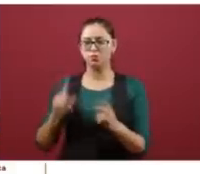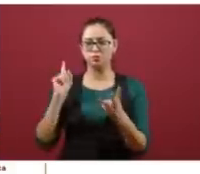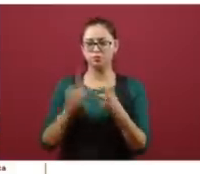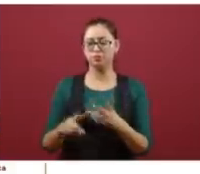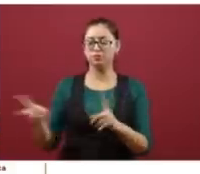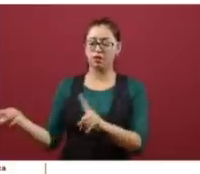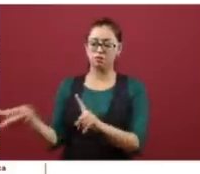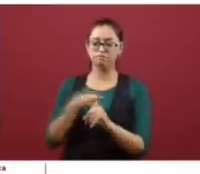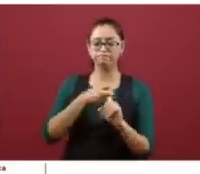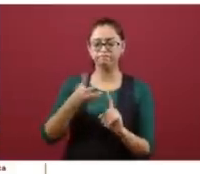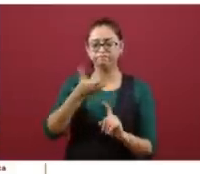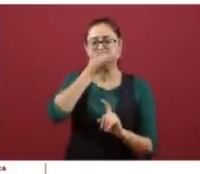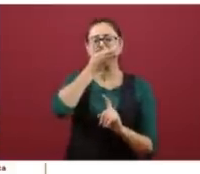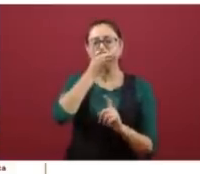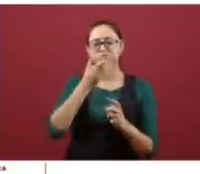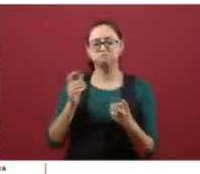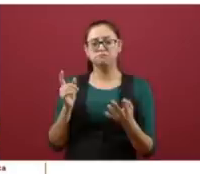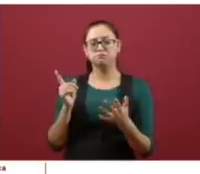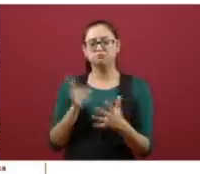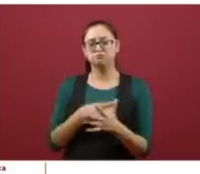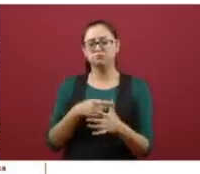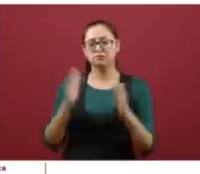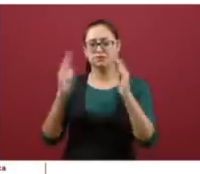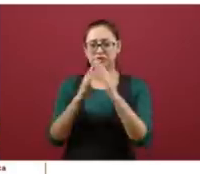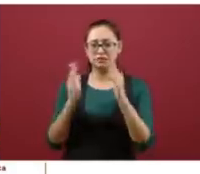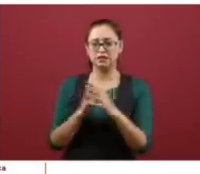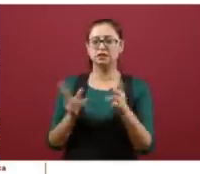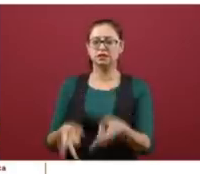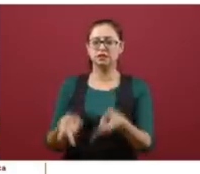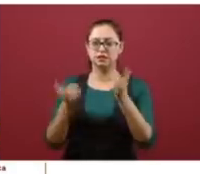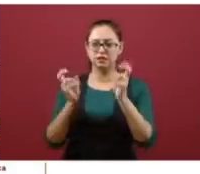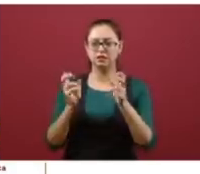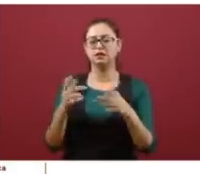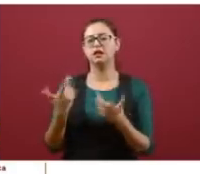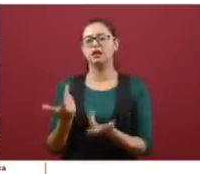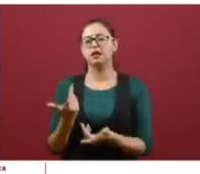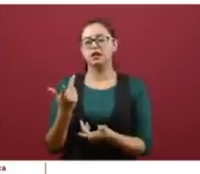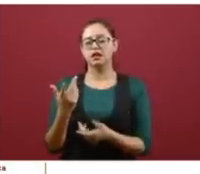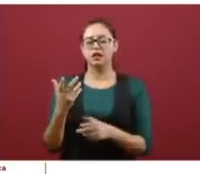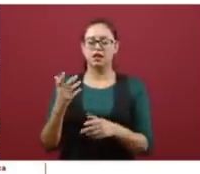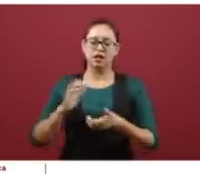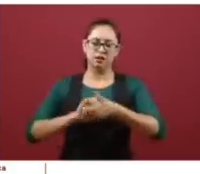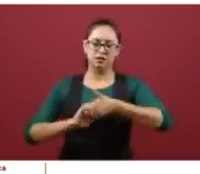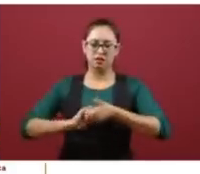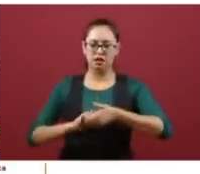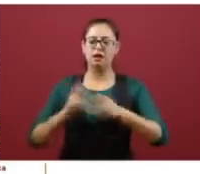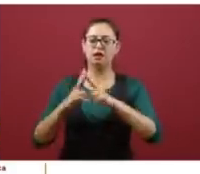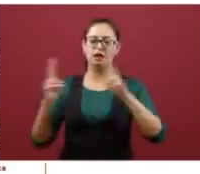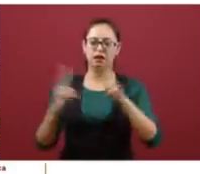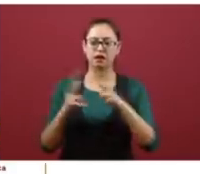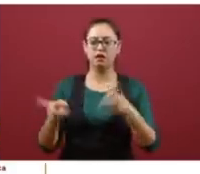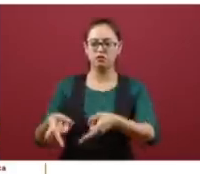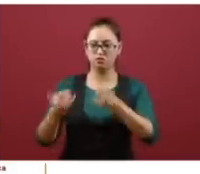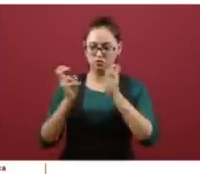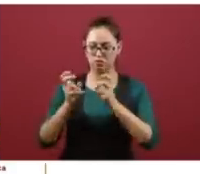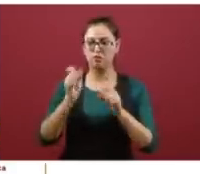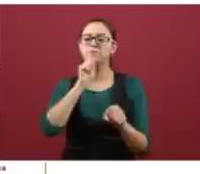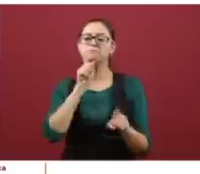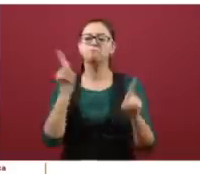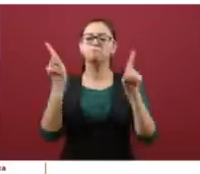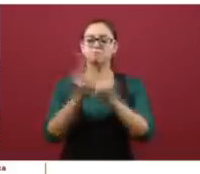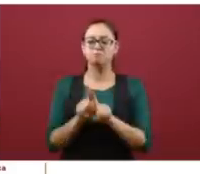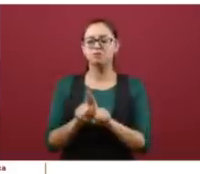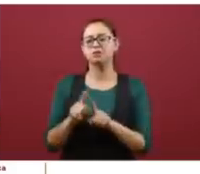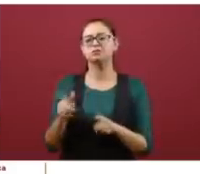desaparición forzada el robo a casa-habitación el robo a transporte de carga y la aportación de armas de fuego